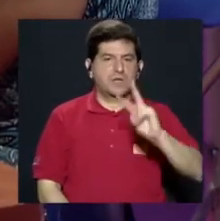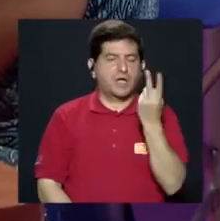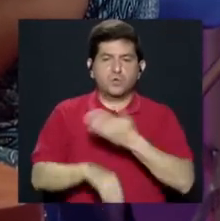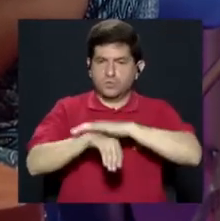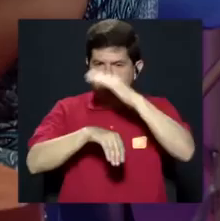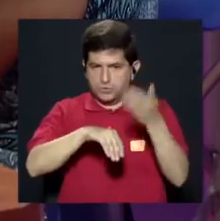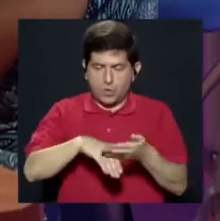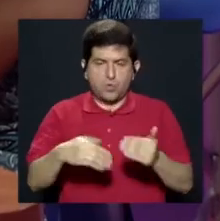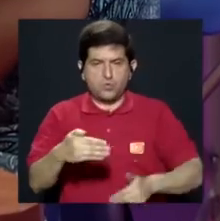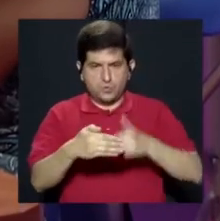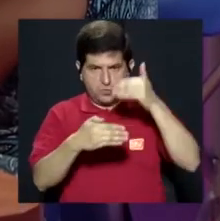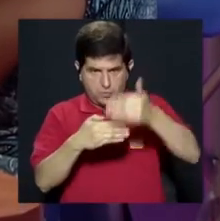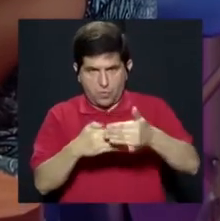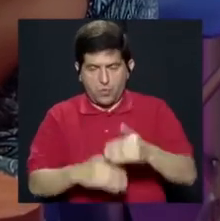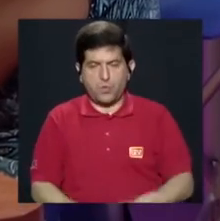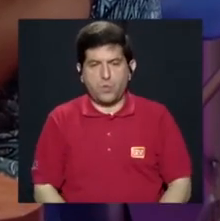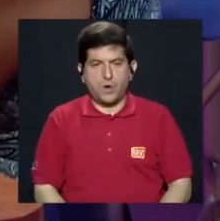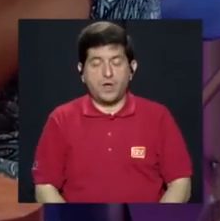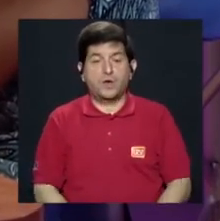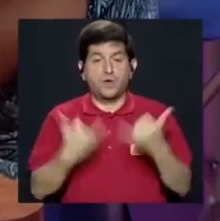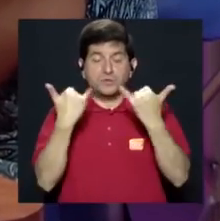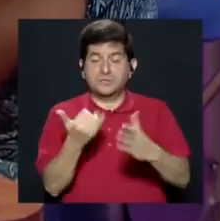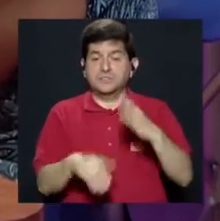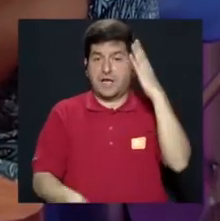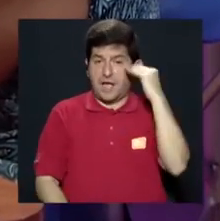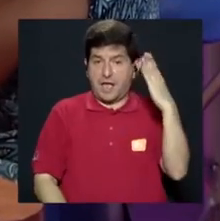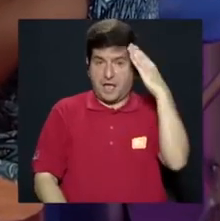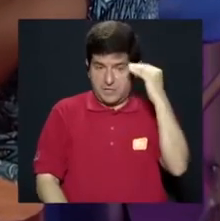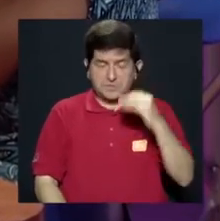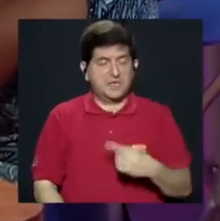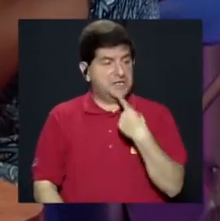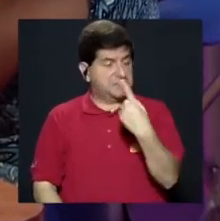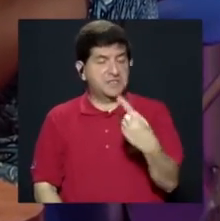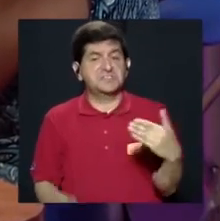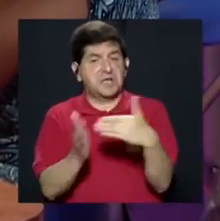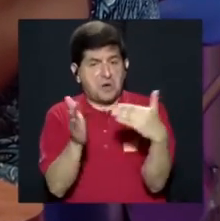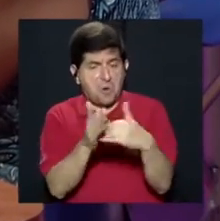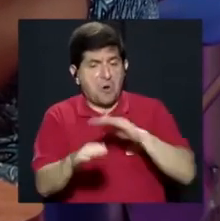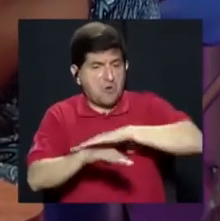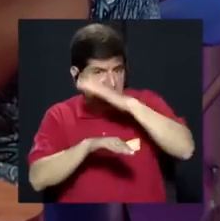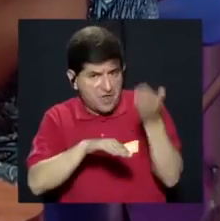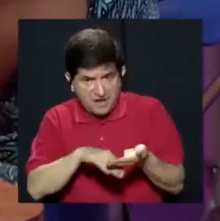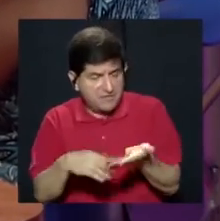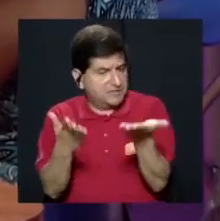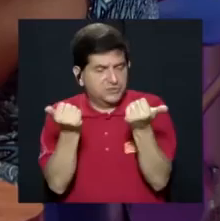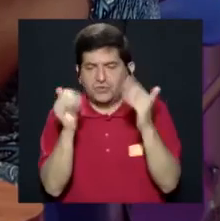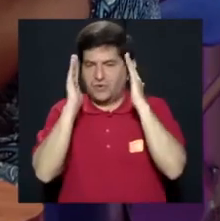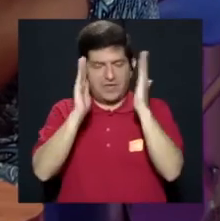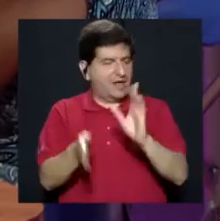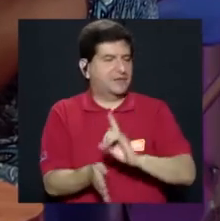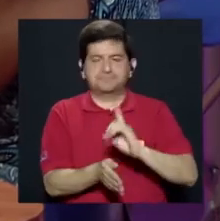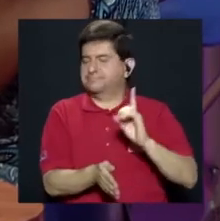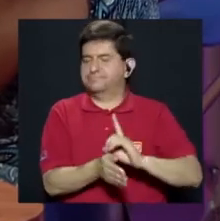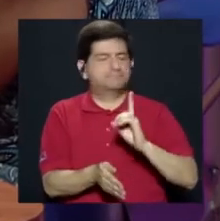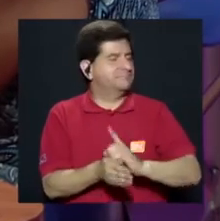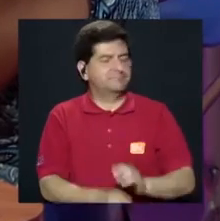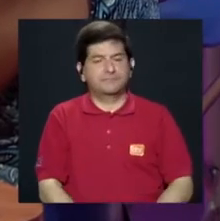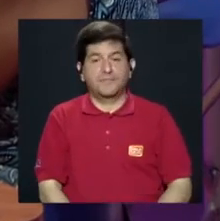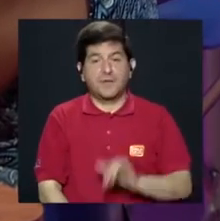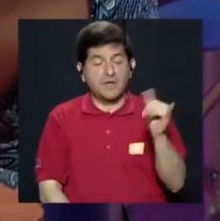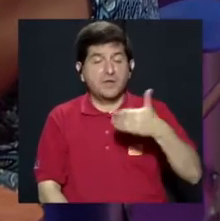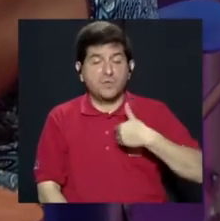embarazo después de que han vivido violencia obstétrica. Deciden que si se vuelven a embarazar no quieren recibir atención médica, y esto tiene